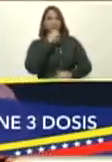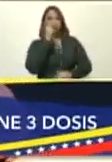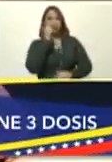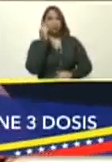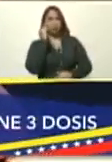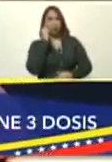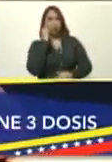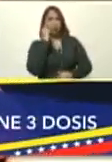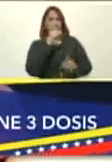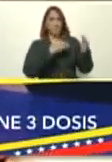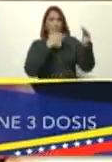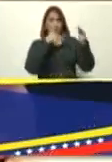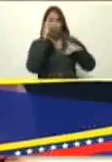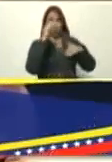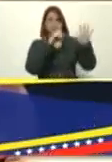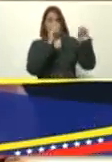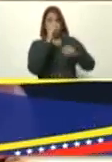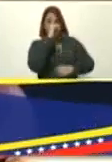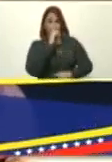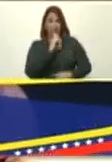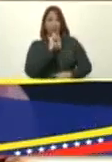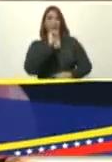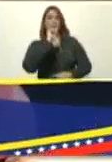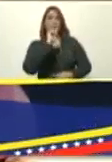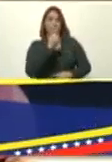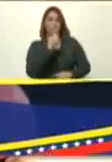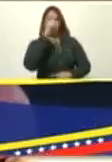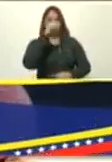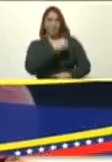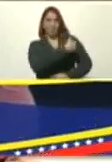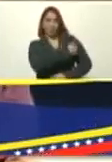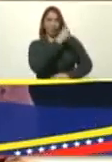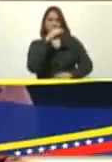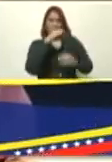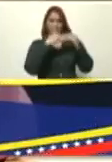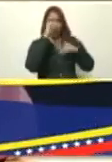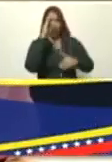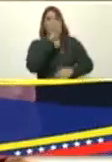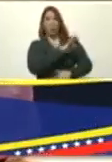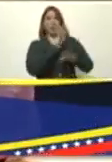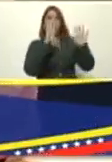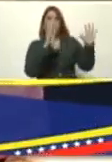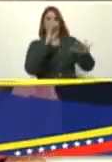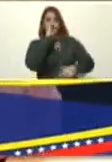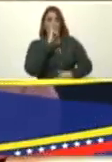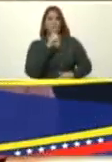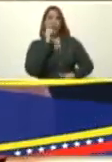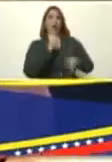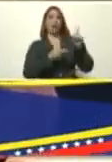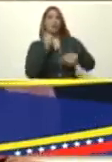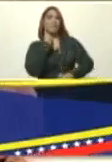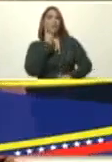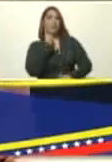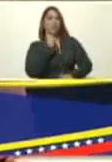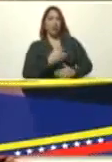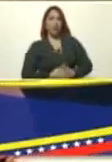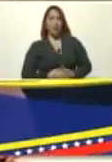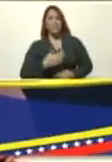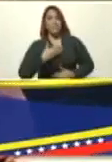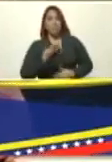años también estuvieron de primeros en las listas. Los mayores de 49 años con alguna enfermedad que